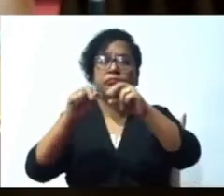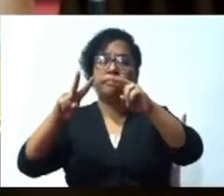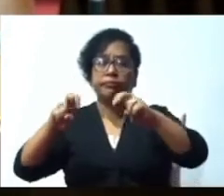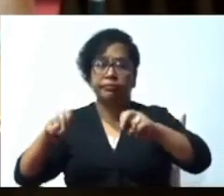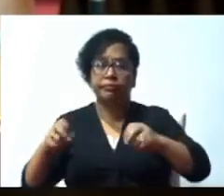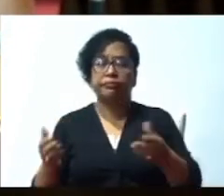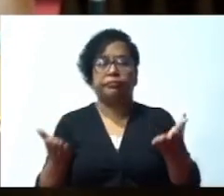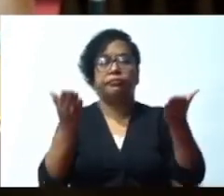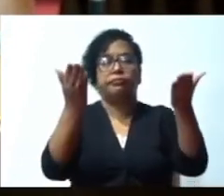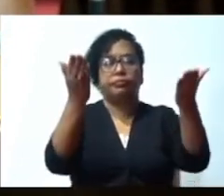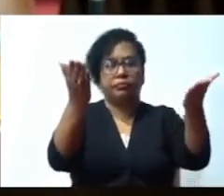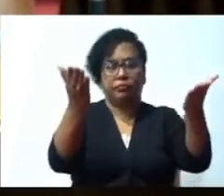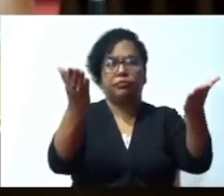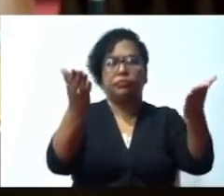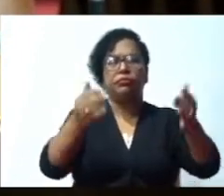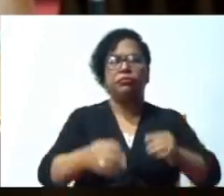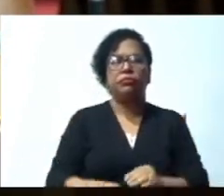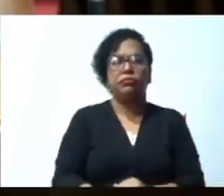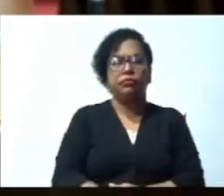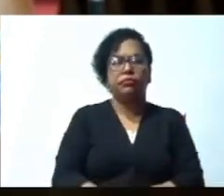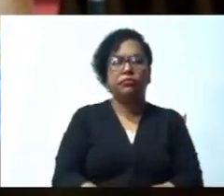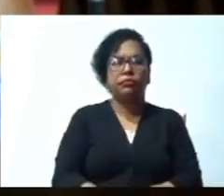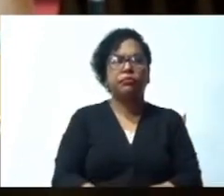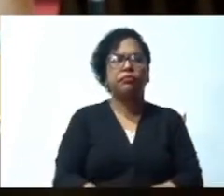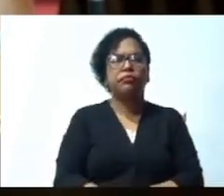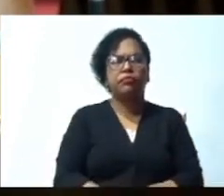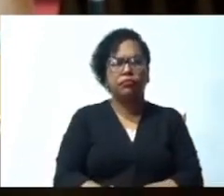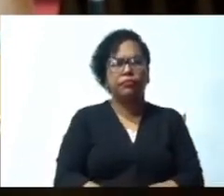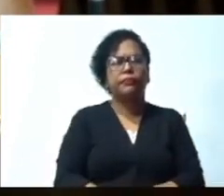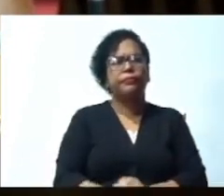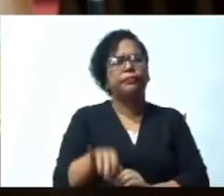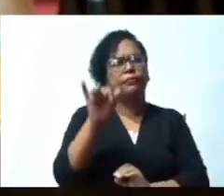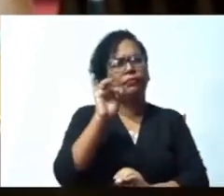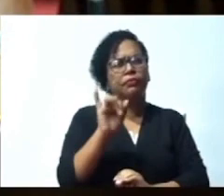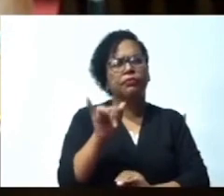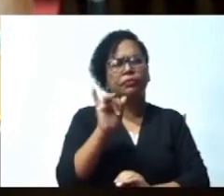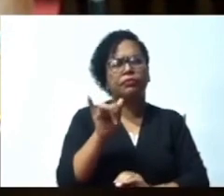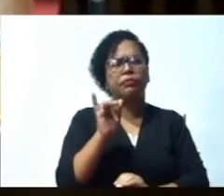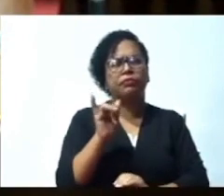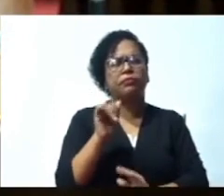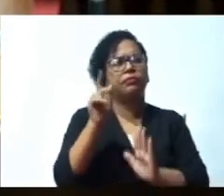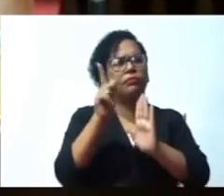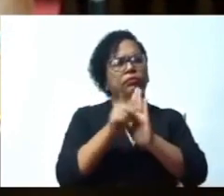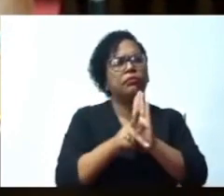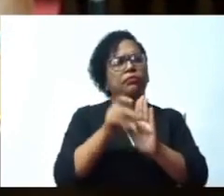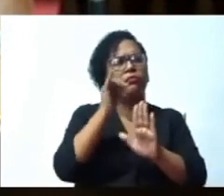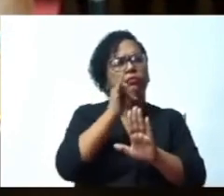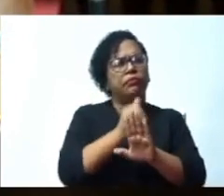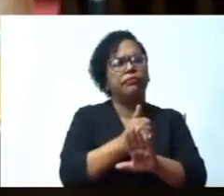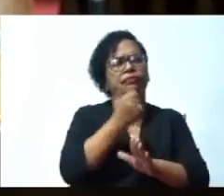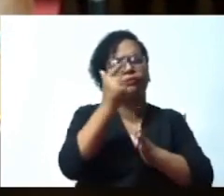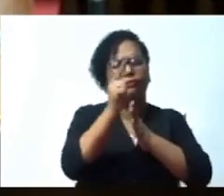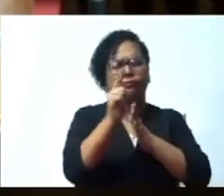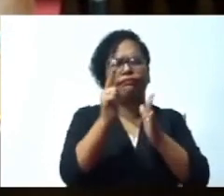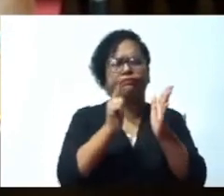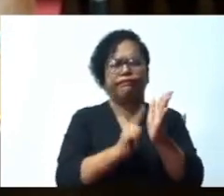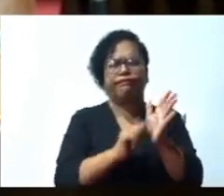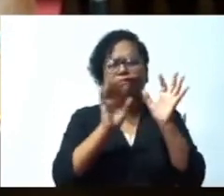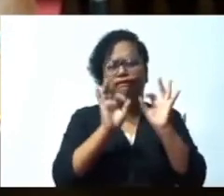la importancia de esta pieza legislativa radica exactamente